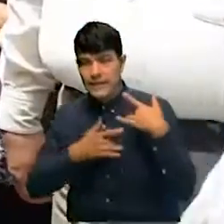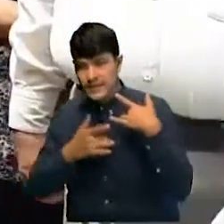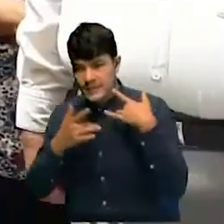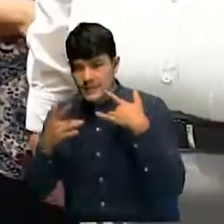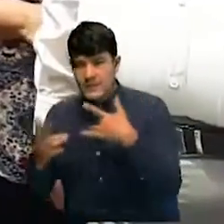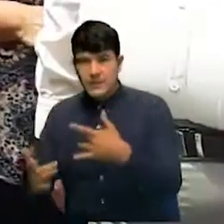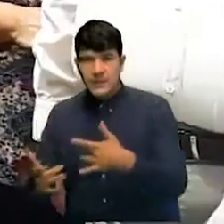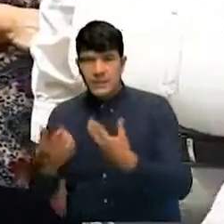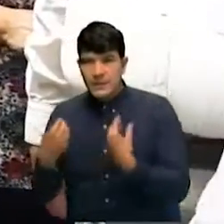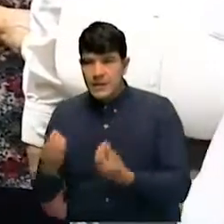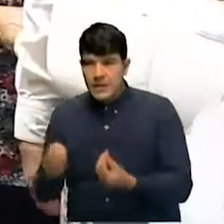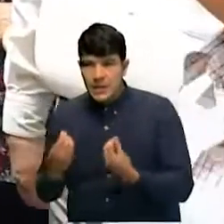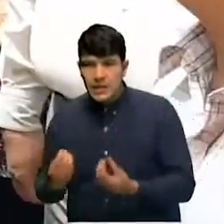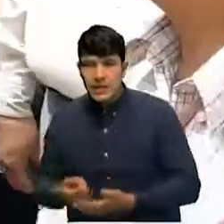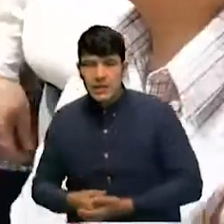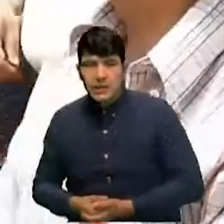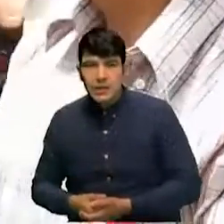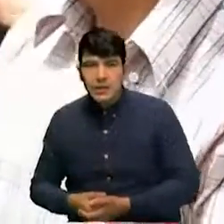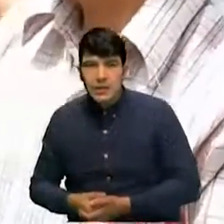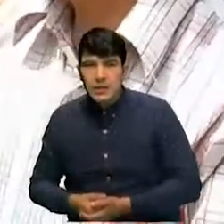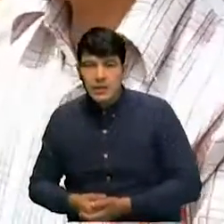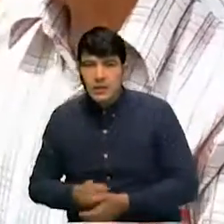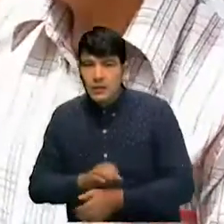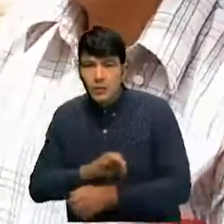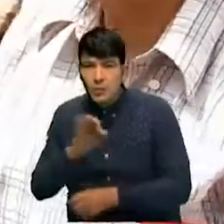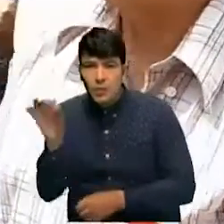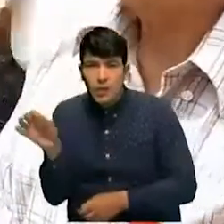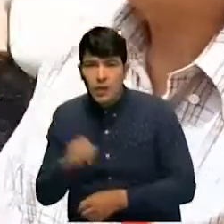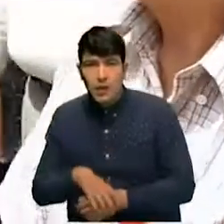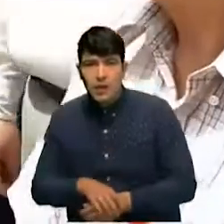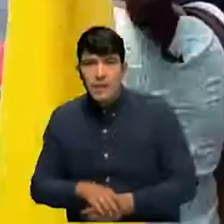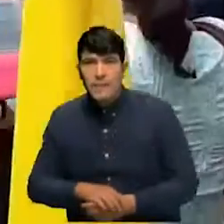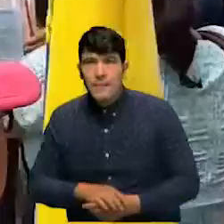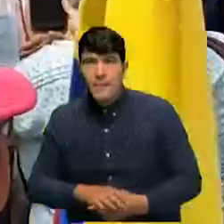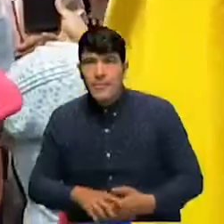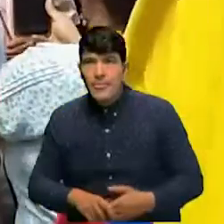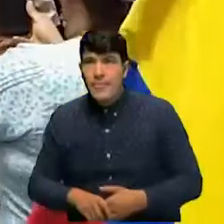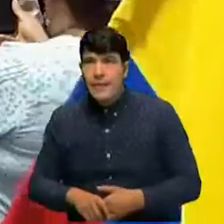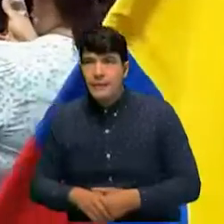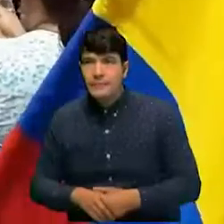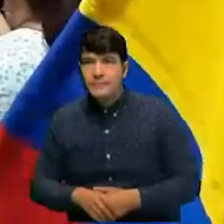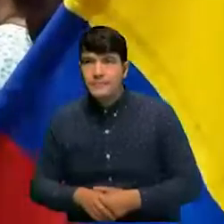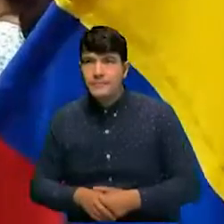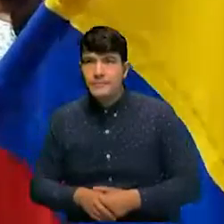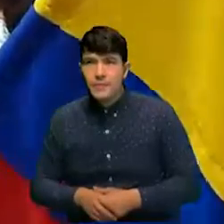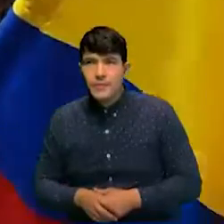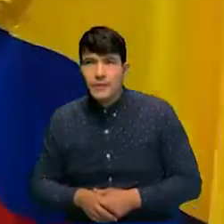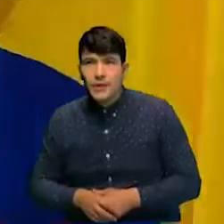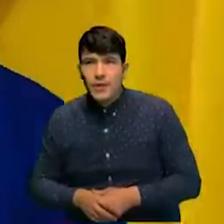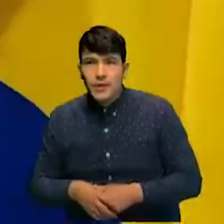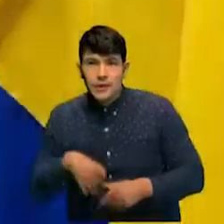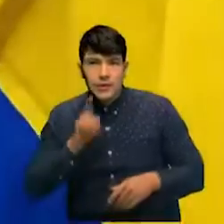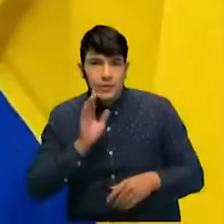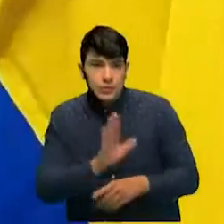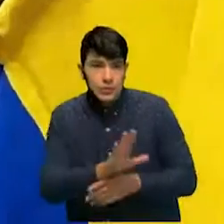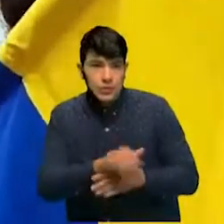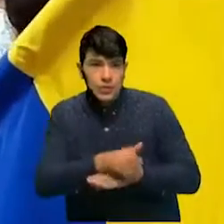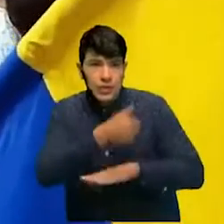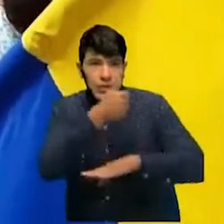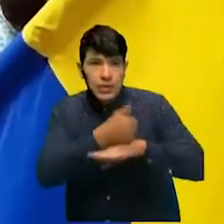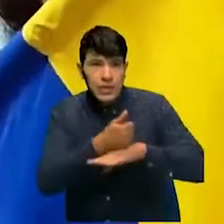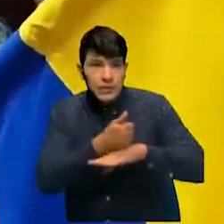que de ninguna manera tengan los directivos de la clínica de la Santa